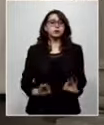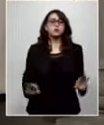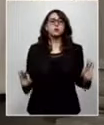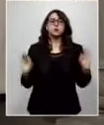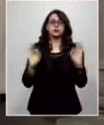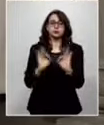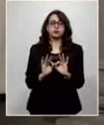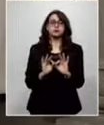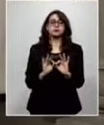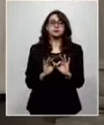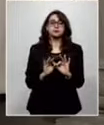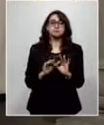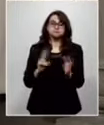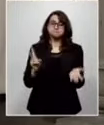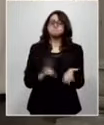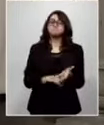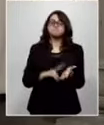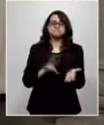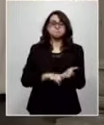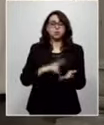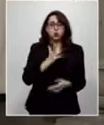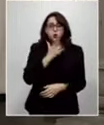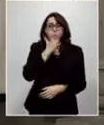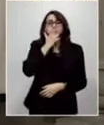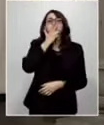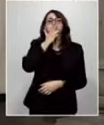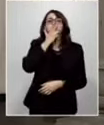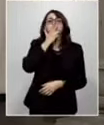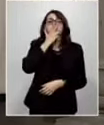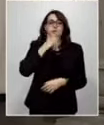un gran valor.